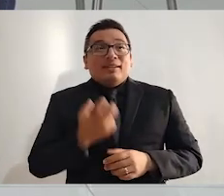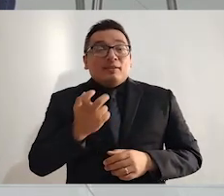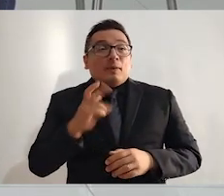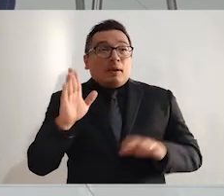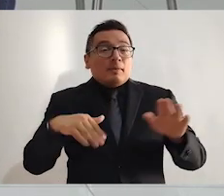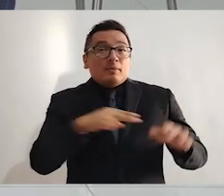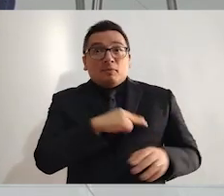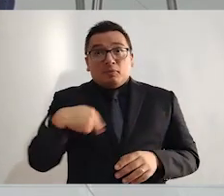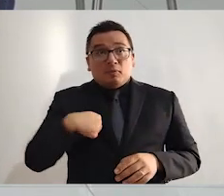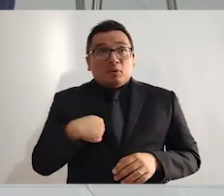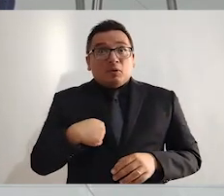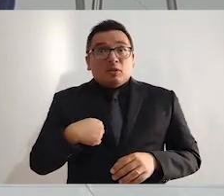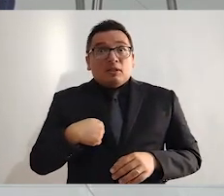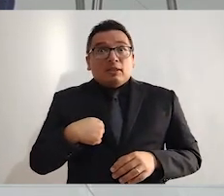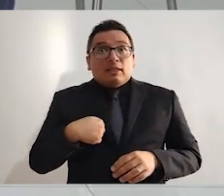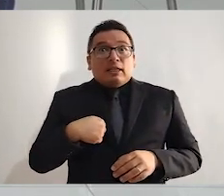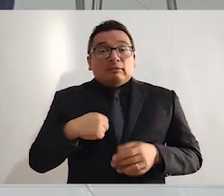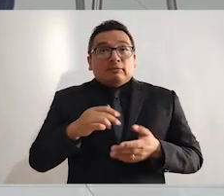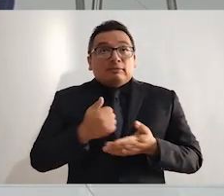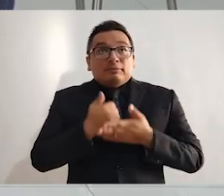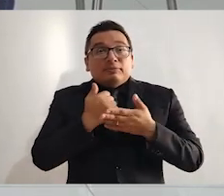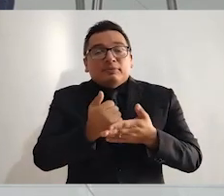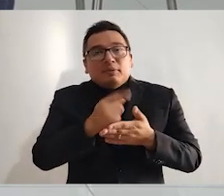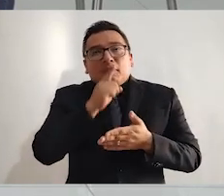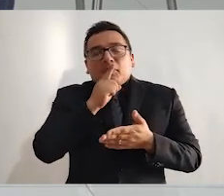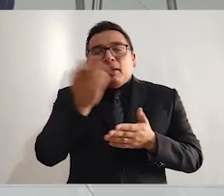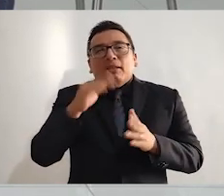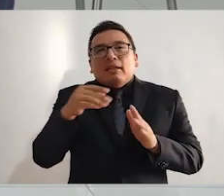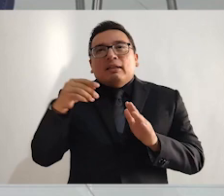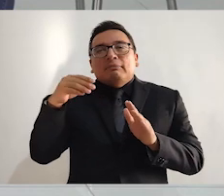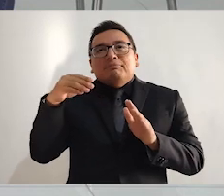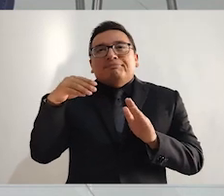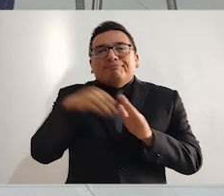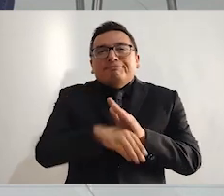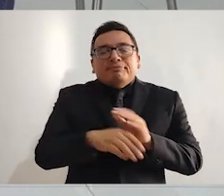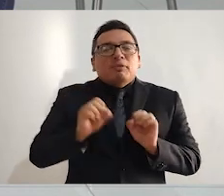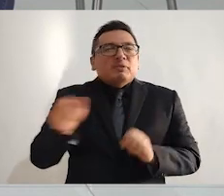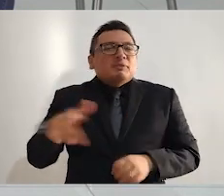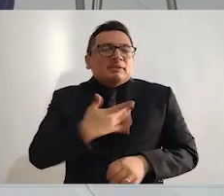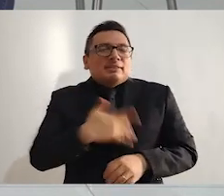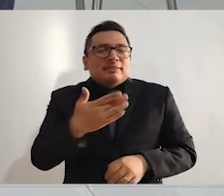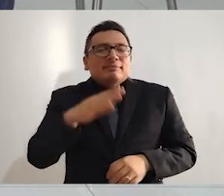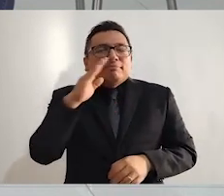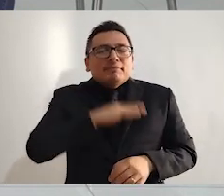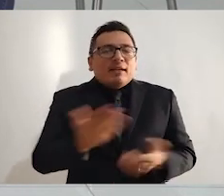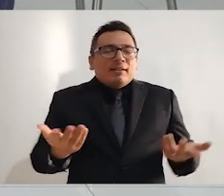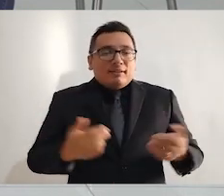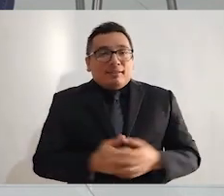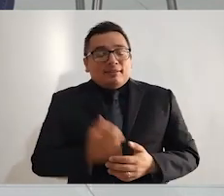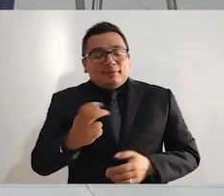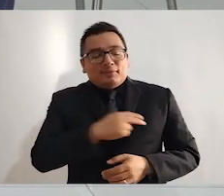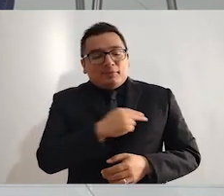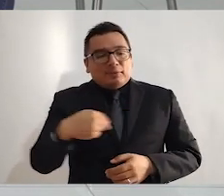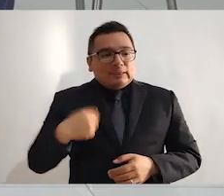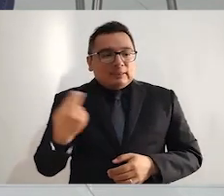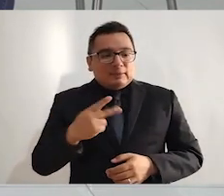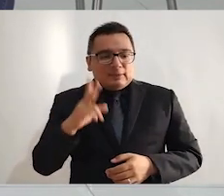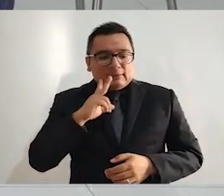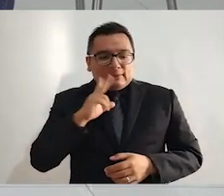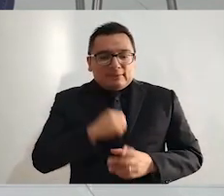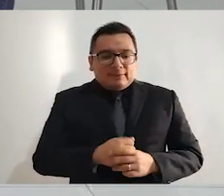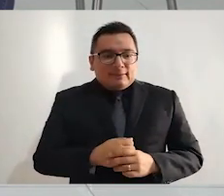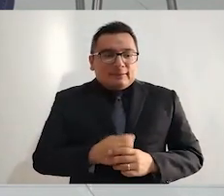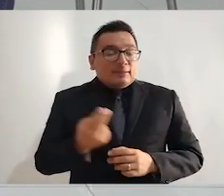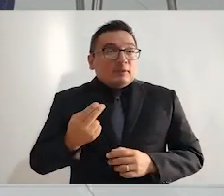que uno dice, en lugar de ayudar, perjudica o las hace sentir mal. Y lo que tenemos que hacer es, precisamente, es un